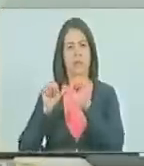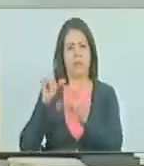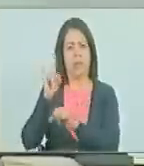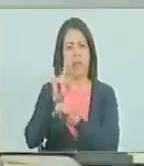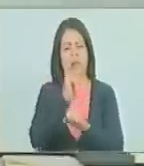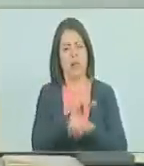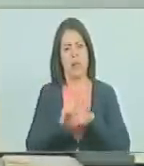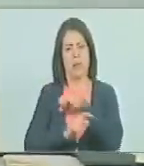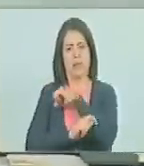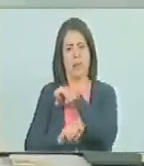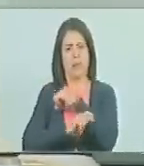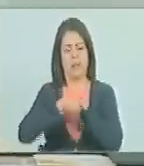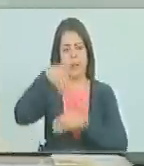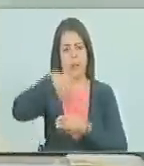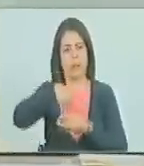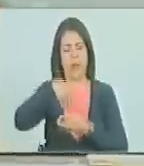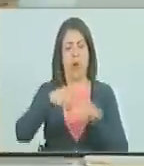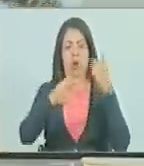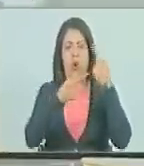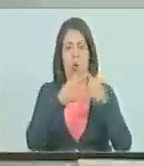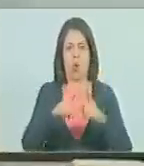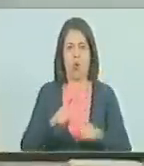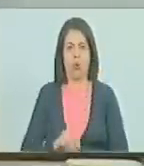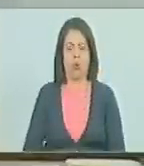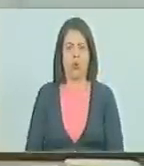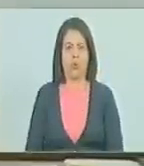trampas electorales. Y por aquí otro,